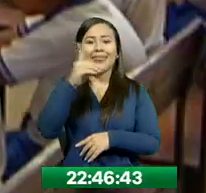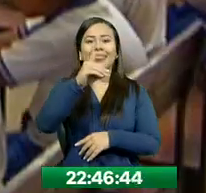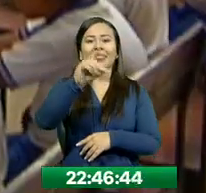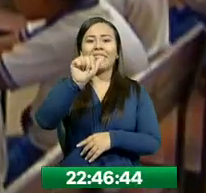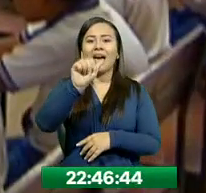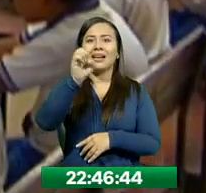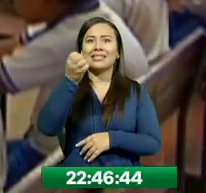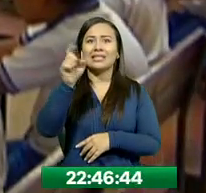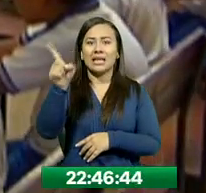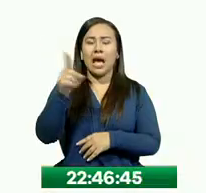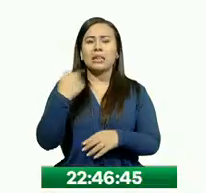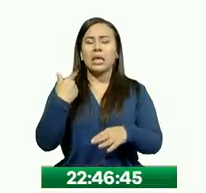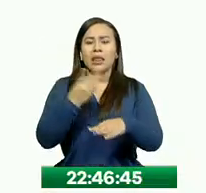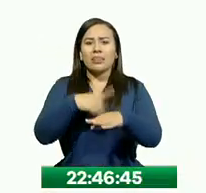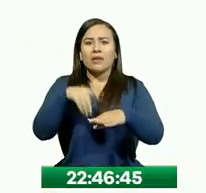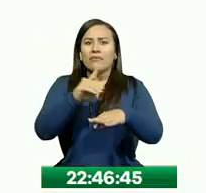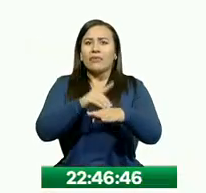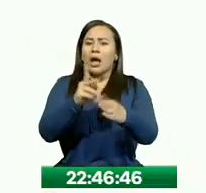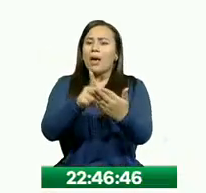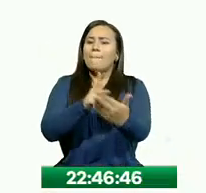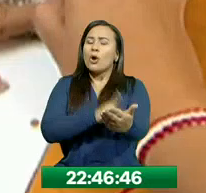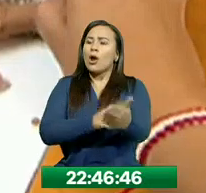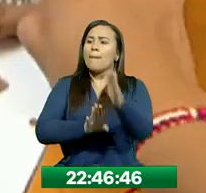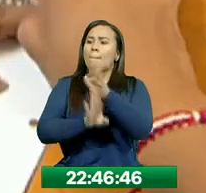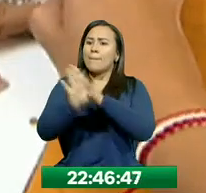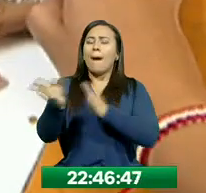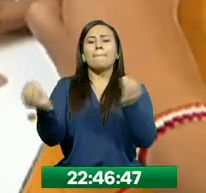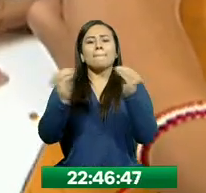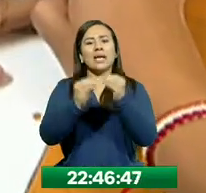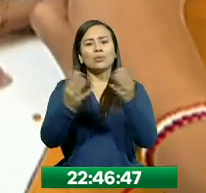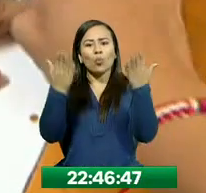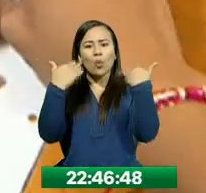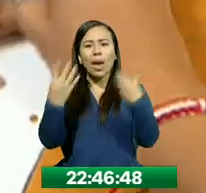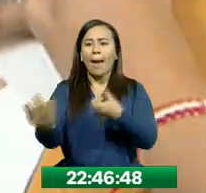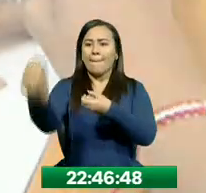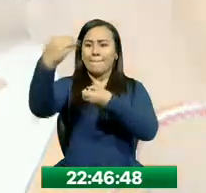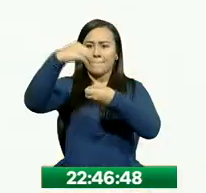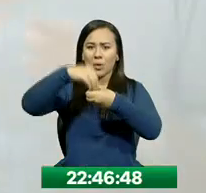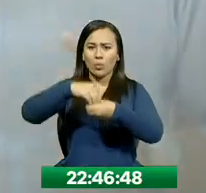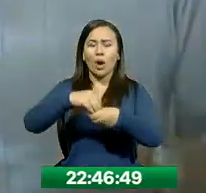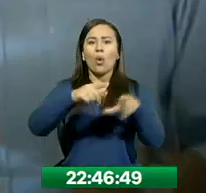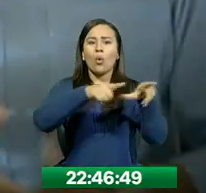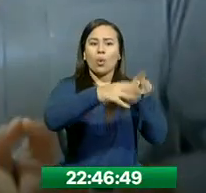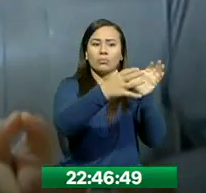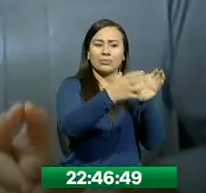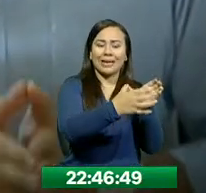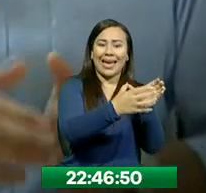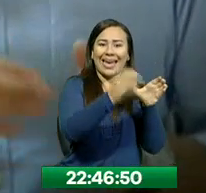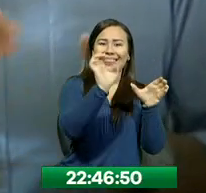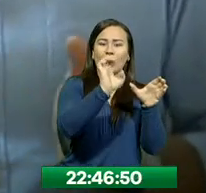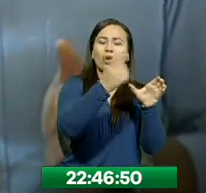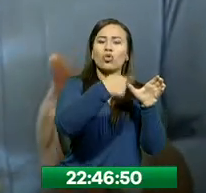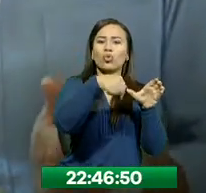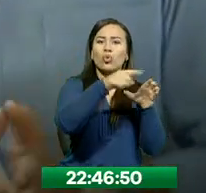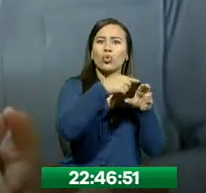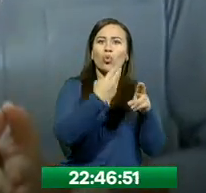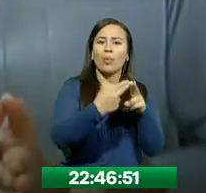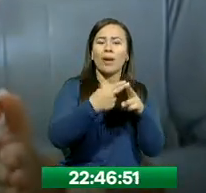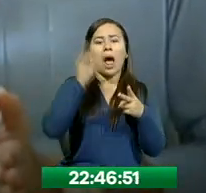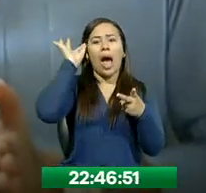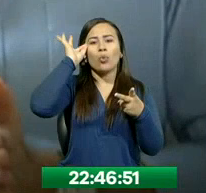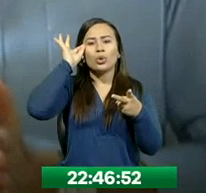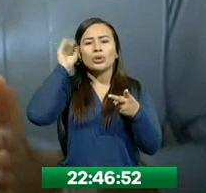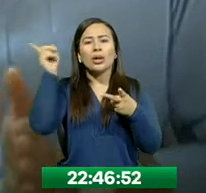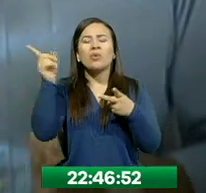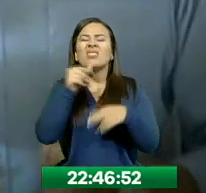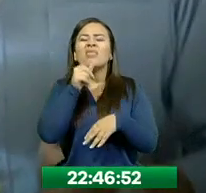DACE desarrolla varios programas para un Guayaquil más inclusivo. Centro 4 de Enero, que es para personas no videntes. El Centro de Audición y Lenguaje, que es